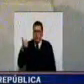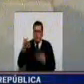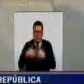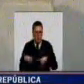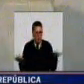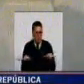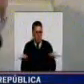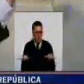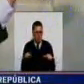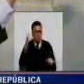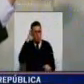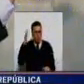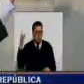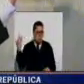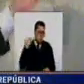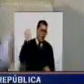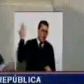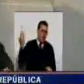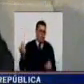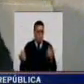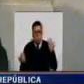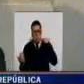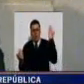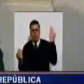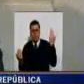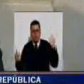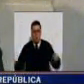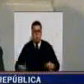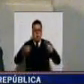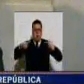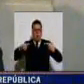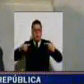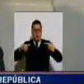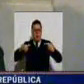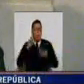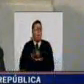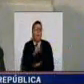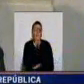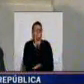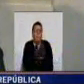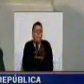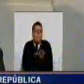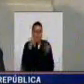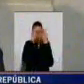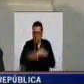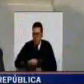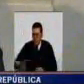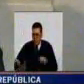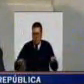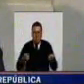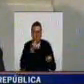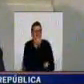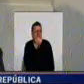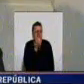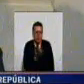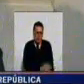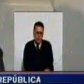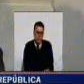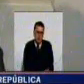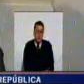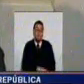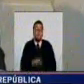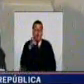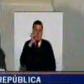empresa que me puede, digamos, entrar en competencia? El señor Aaron Regent, hoy de la